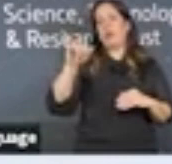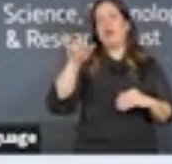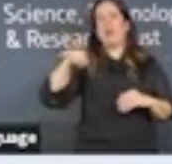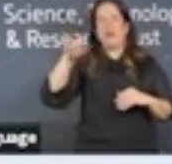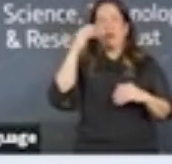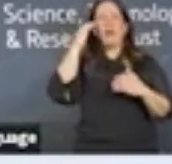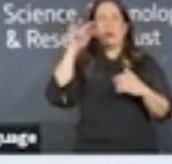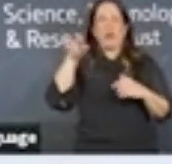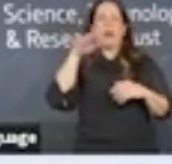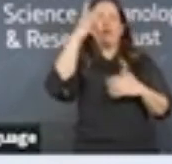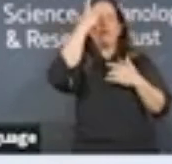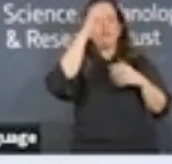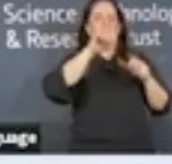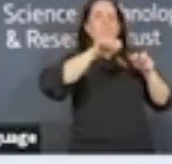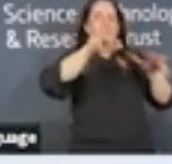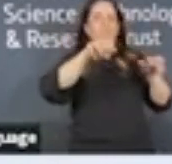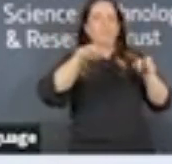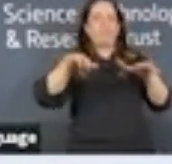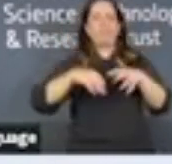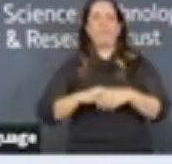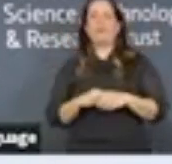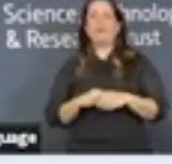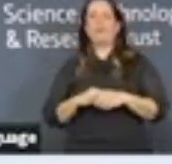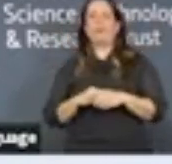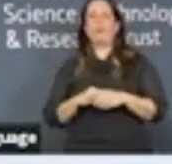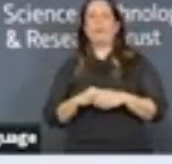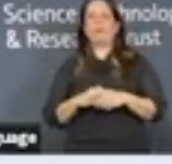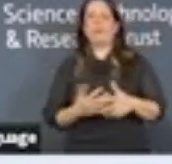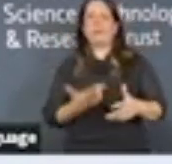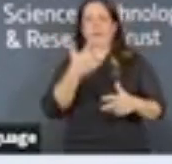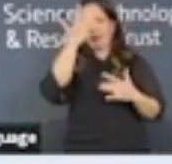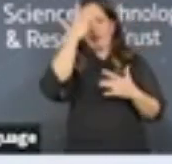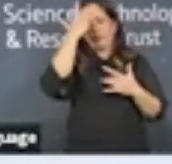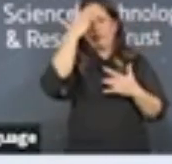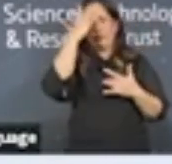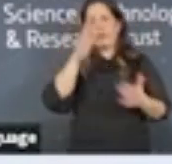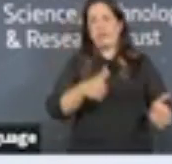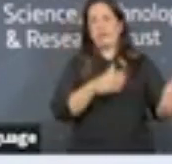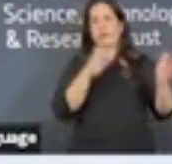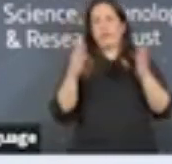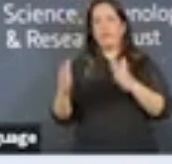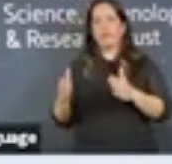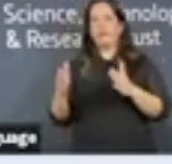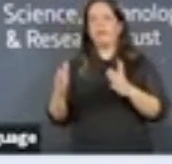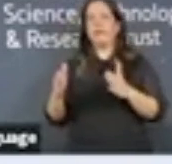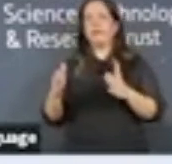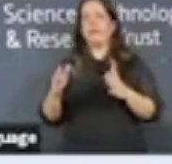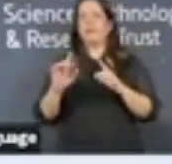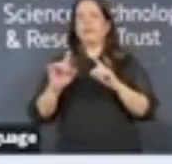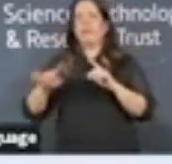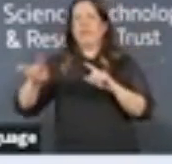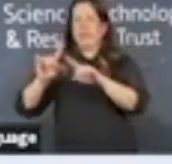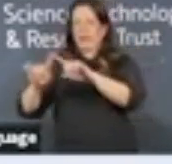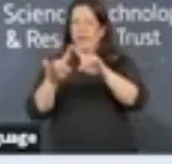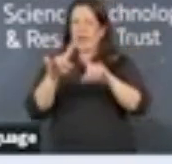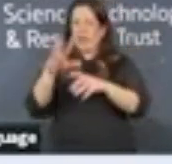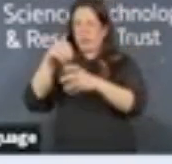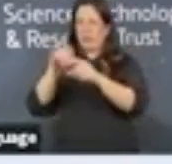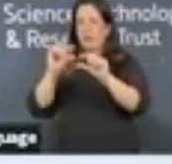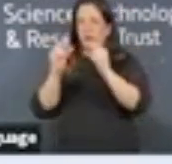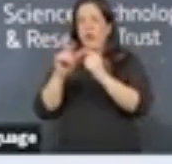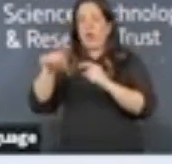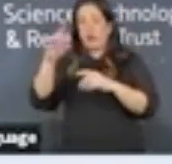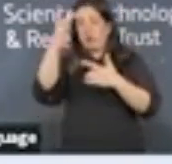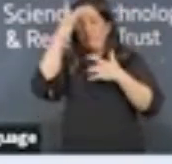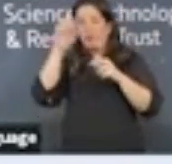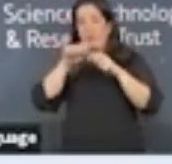dengue, chikungunya y Zika. Los mosquitos del género Culex son varias especies que transmiten el virus